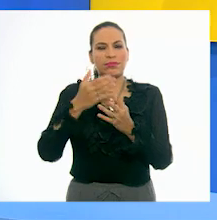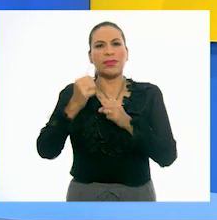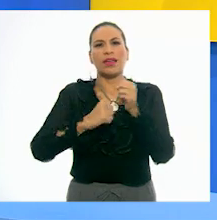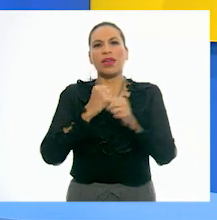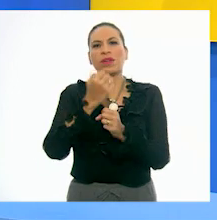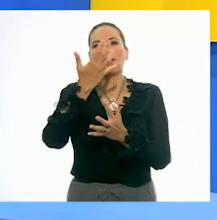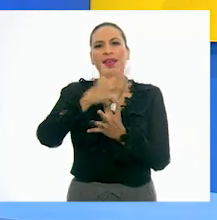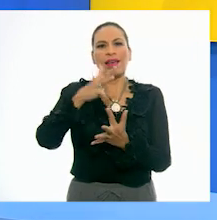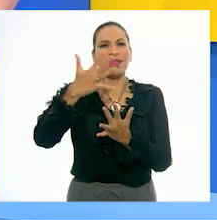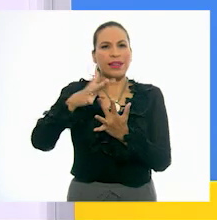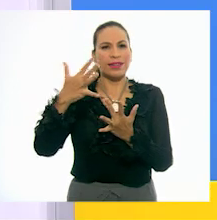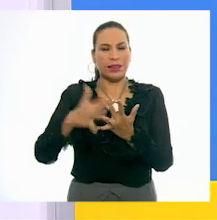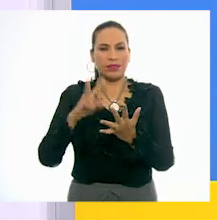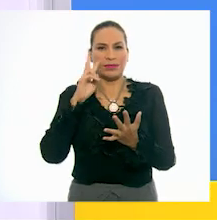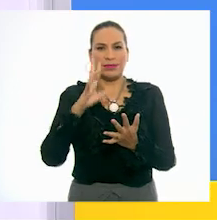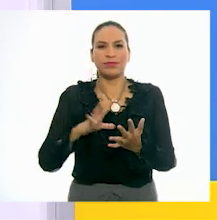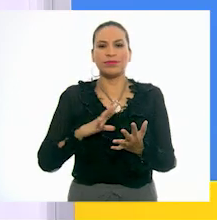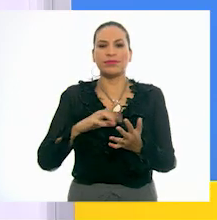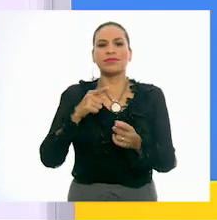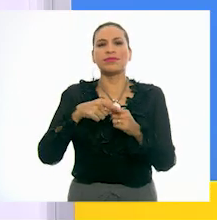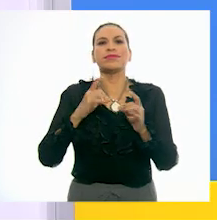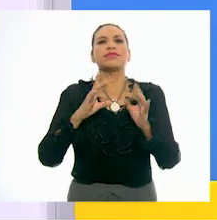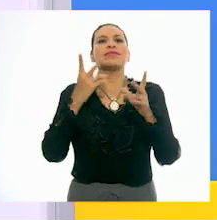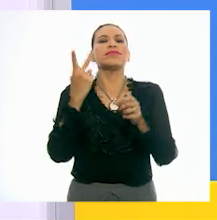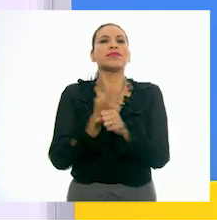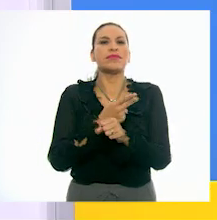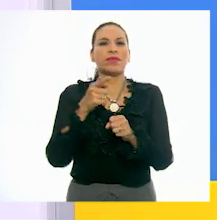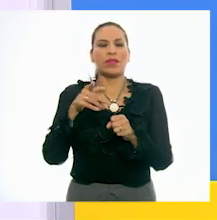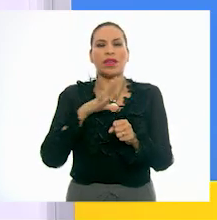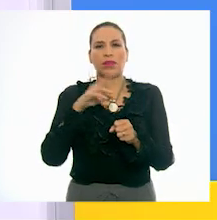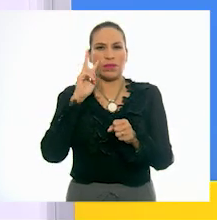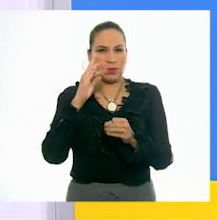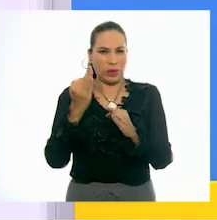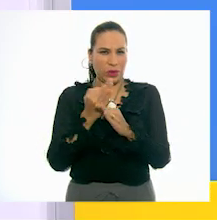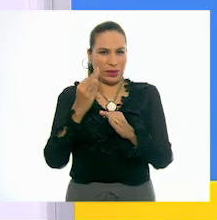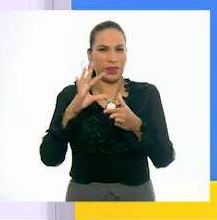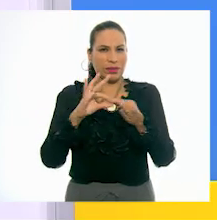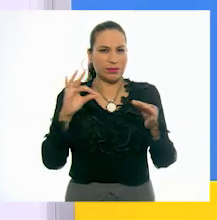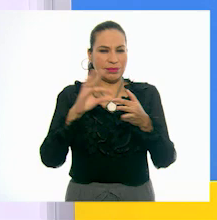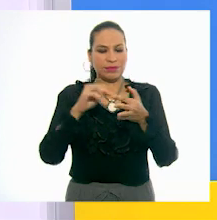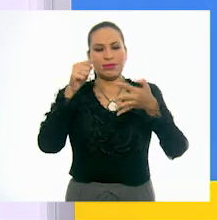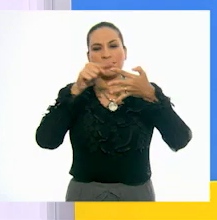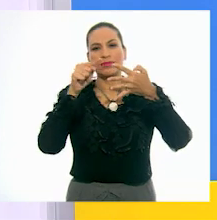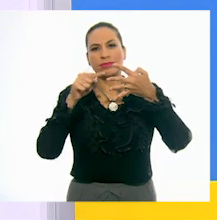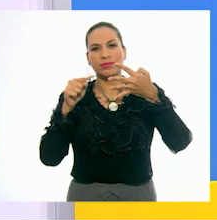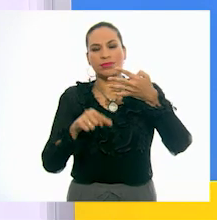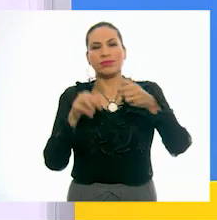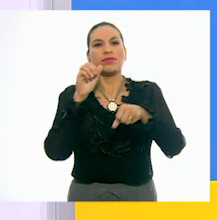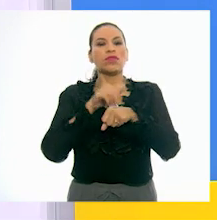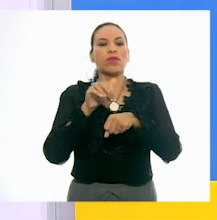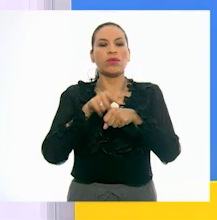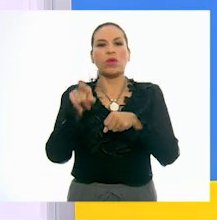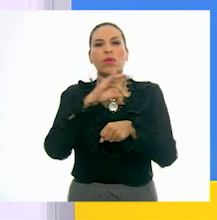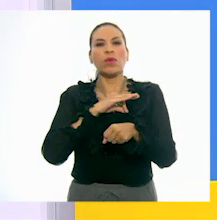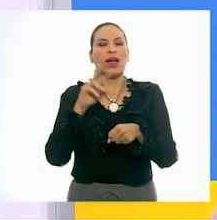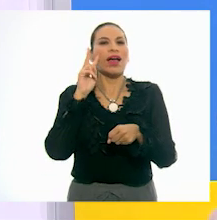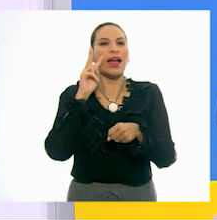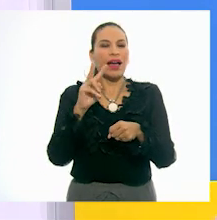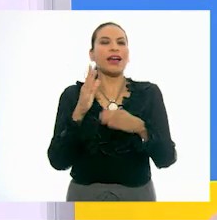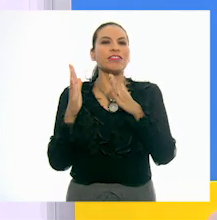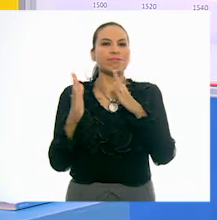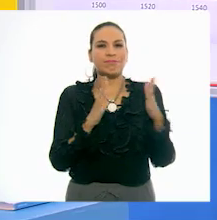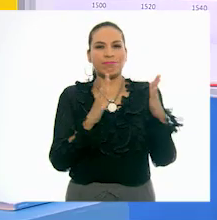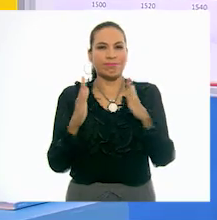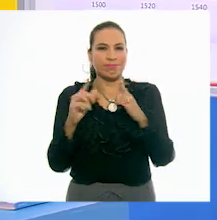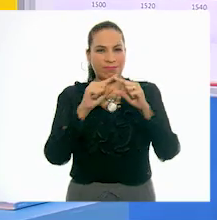décadas? De este lado tenemos los hechos y procesos que repasaremos y cada uno está marcado con un número para que podamos irlos ubicando